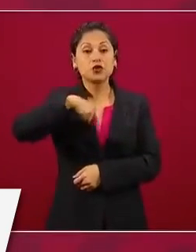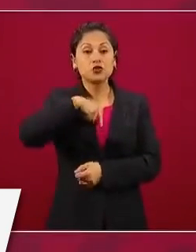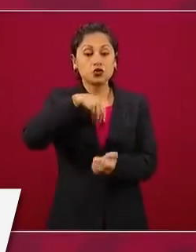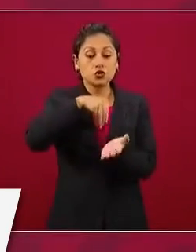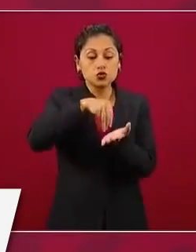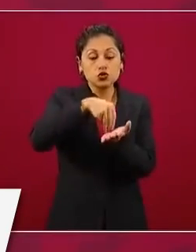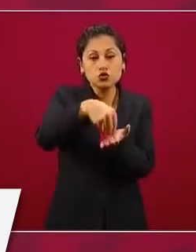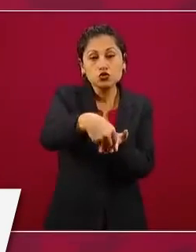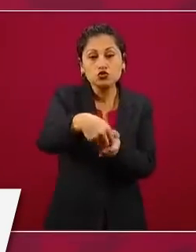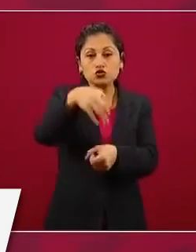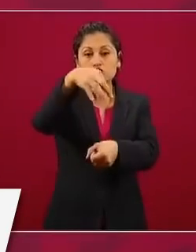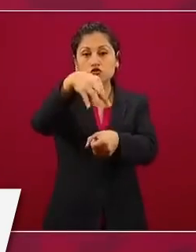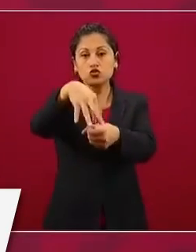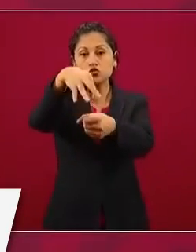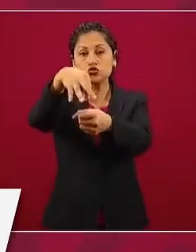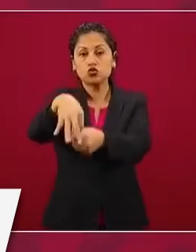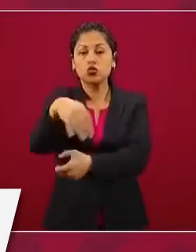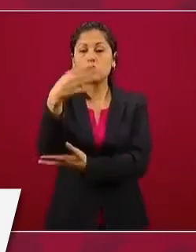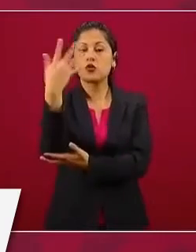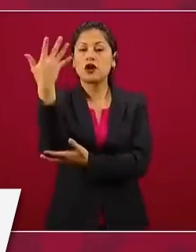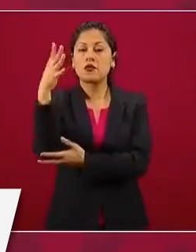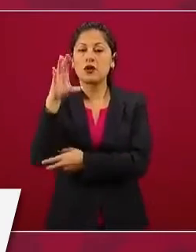caobas, cedros,